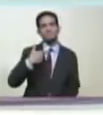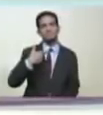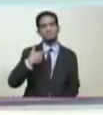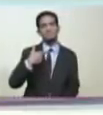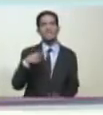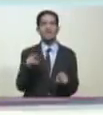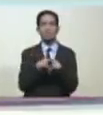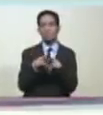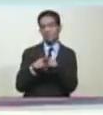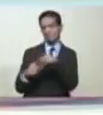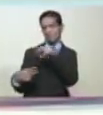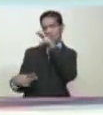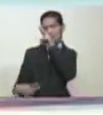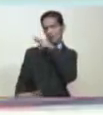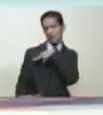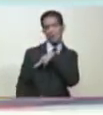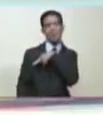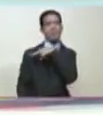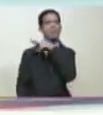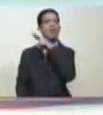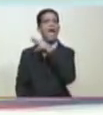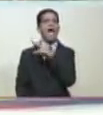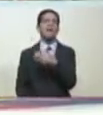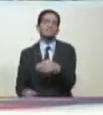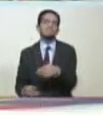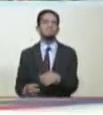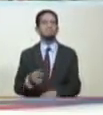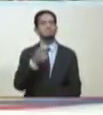hombro? Ah, porque es Maduro.